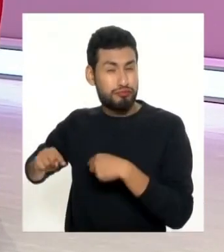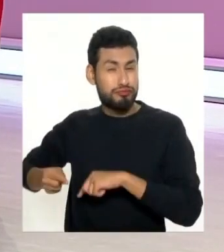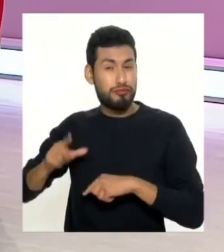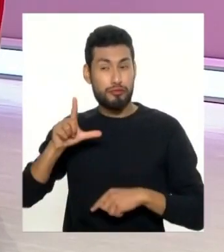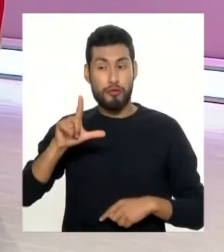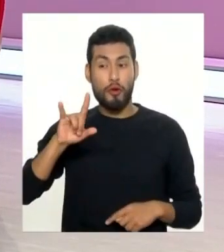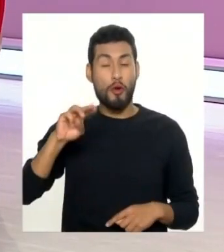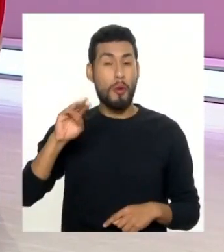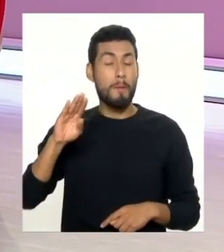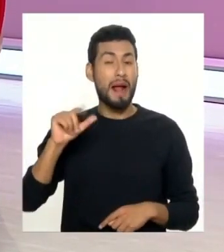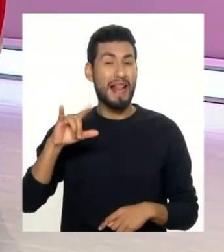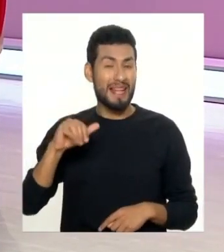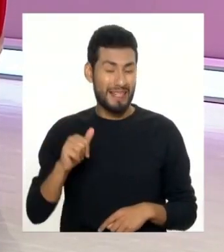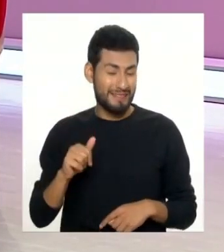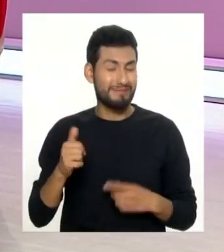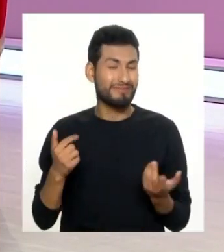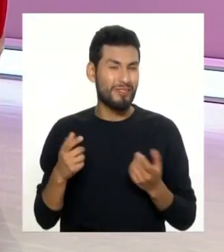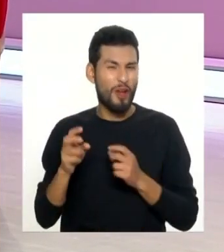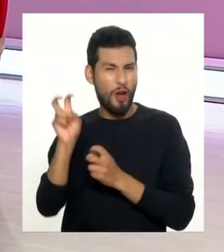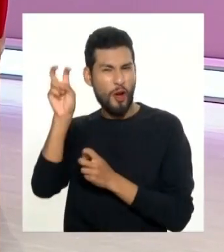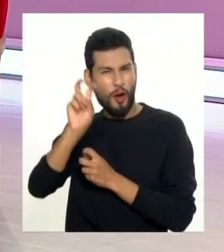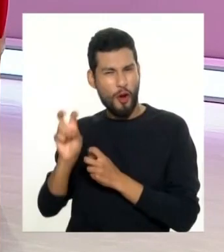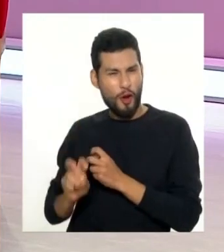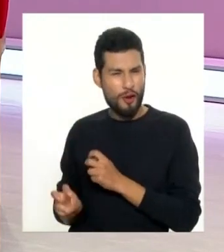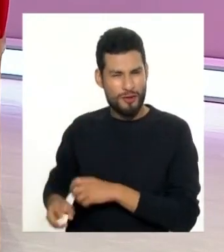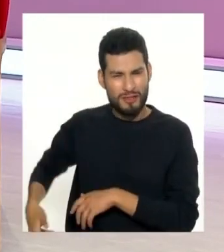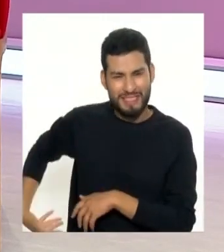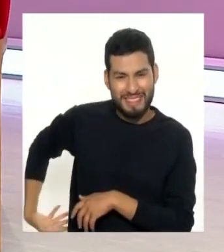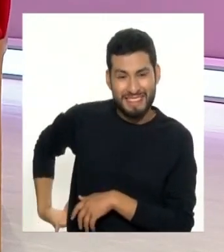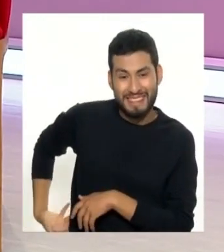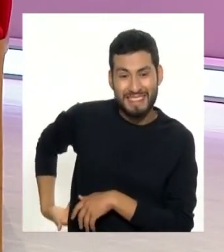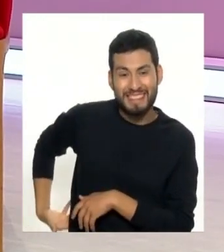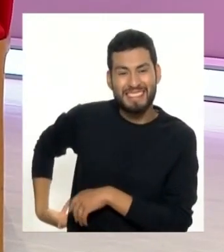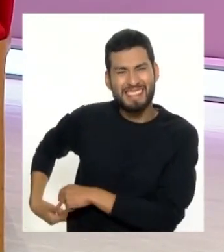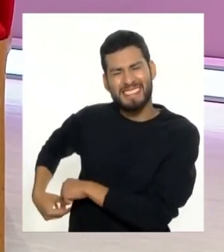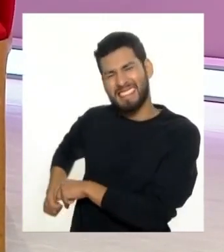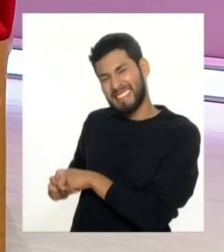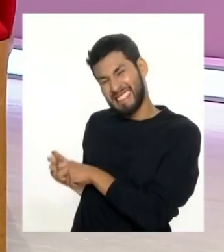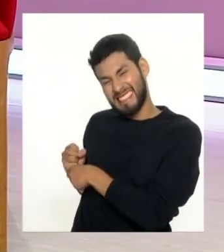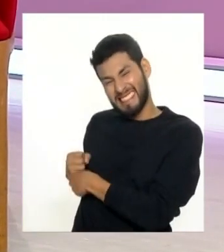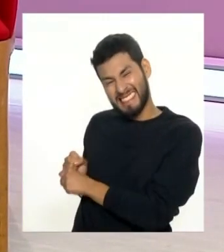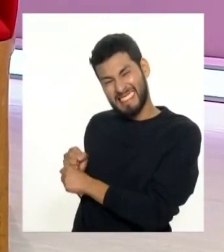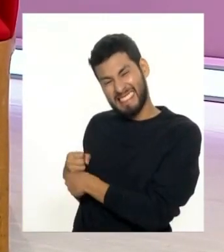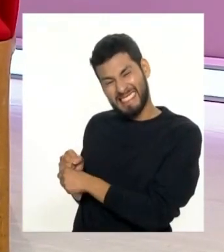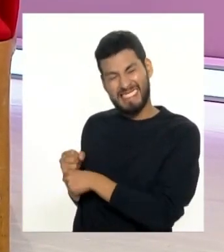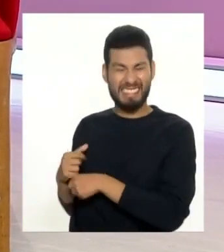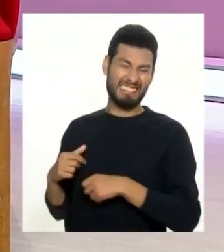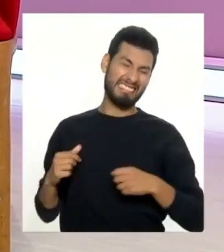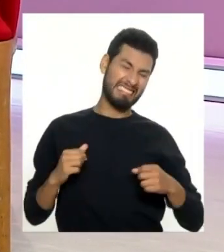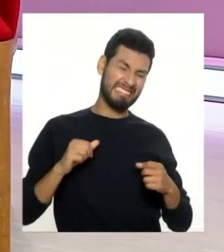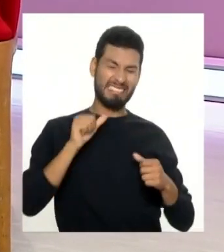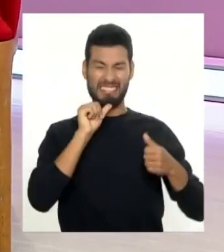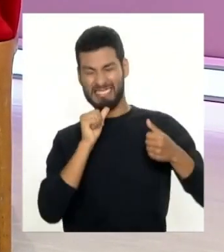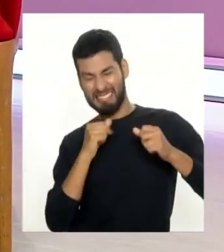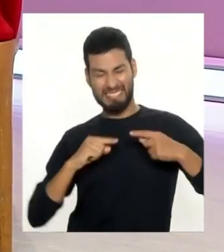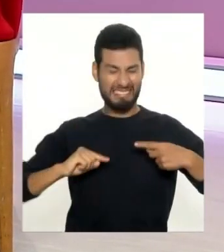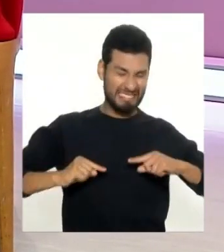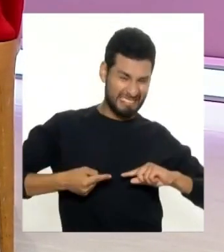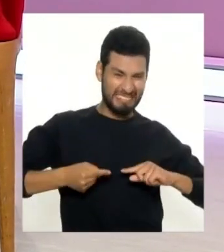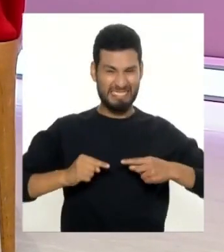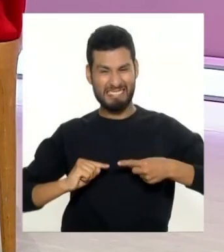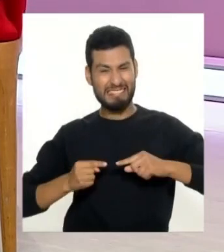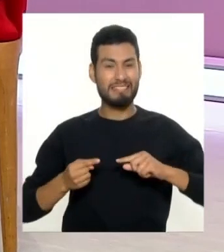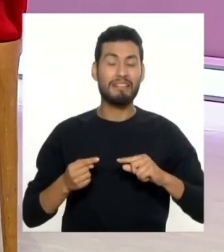no ha sufrido de un dolor de la espalda baja, que le llamamos lumbalgia, que a veces tiene irradiaciones hacia los miembros inferiores? Esto